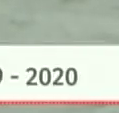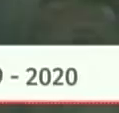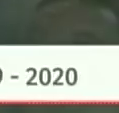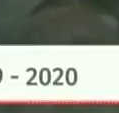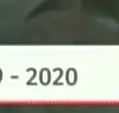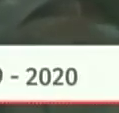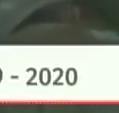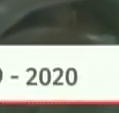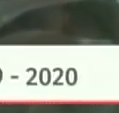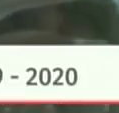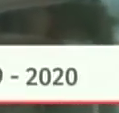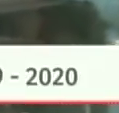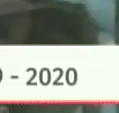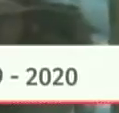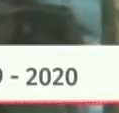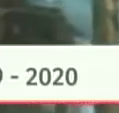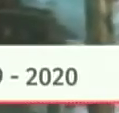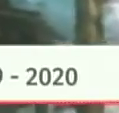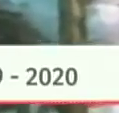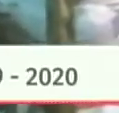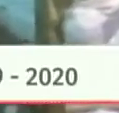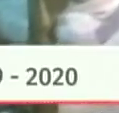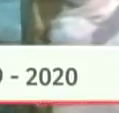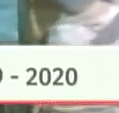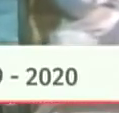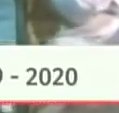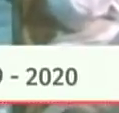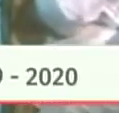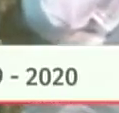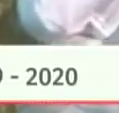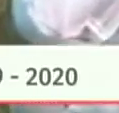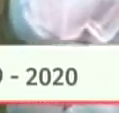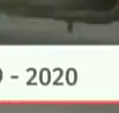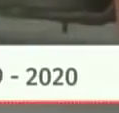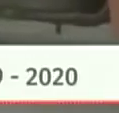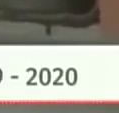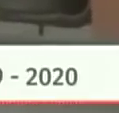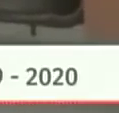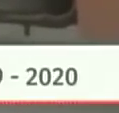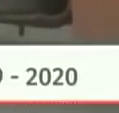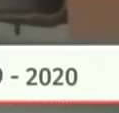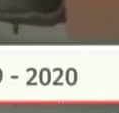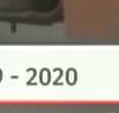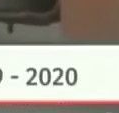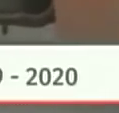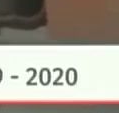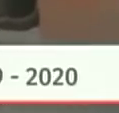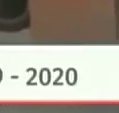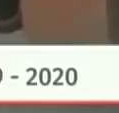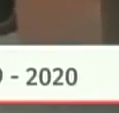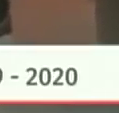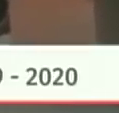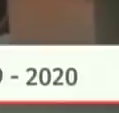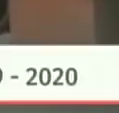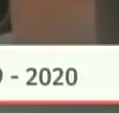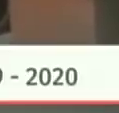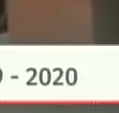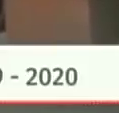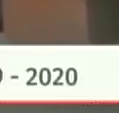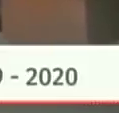mil planteles a nivel nacional. Como nos ordena y nos recuerda a diario nuestro profesor y